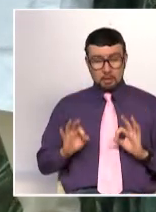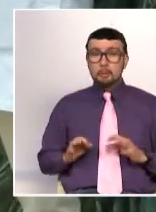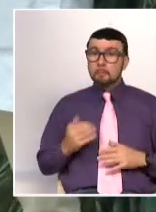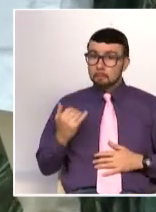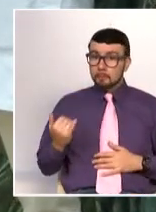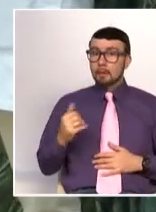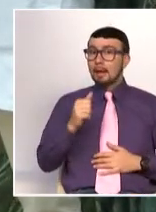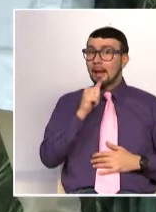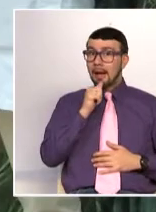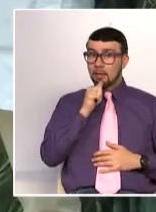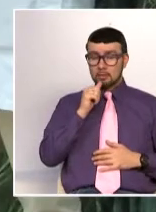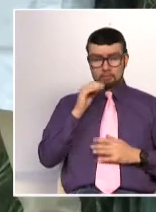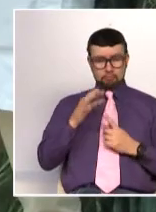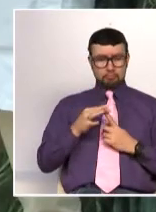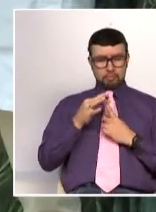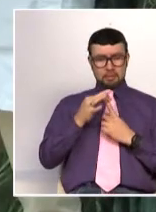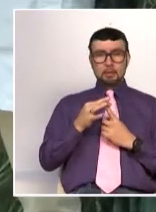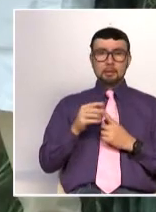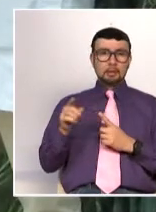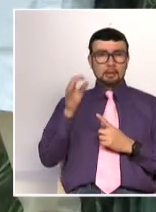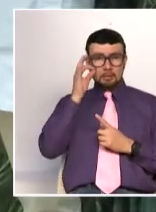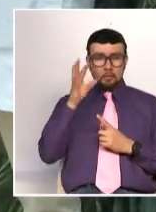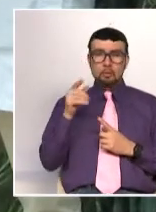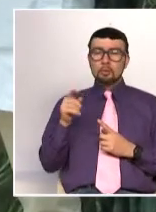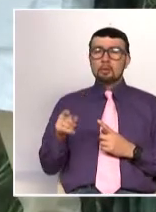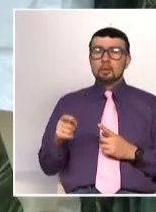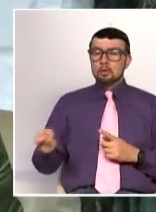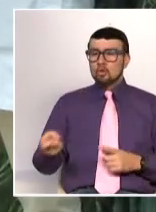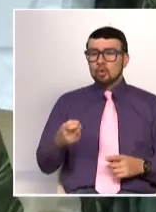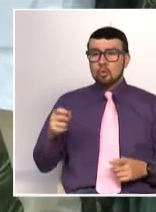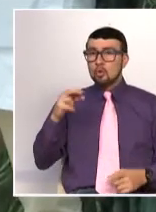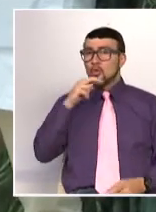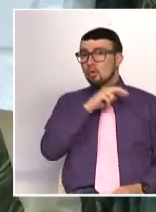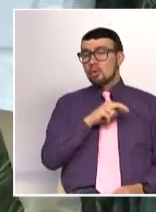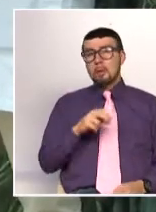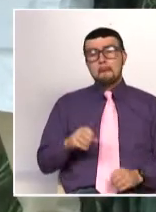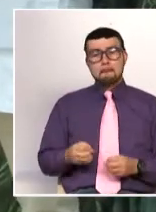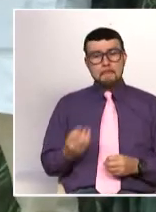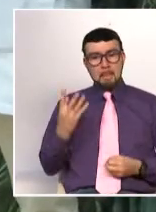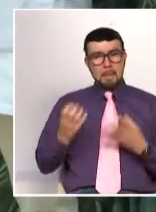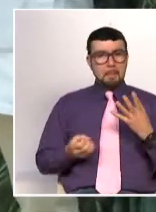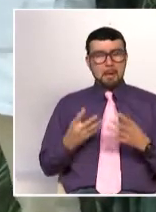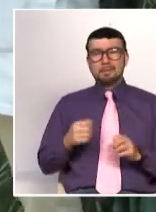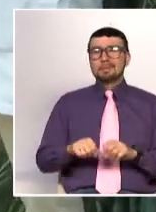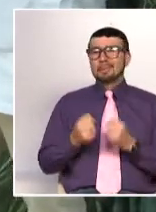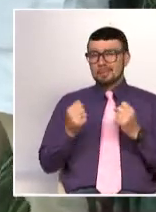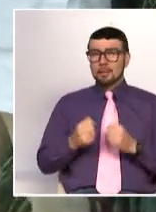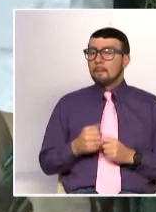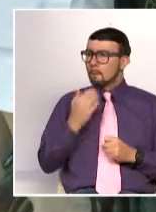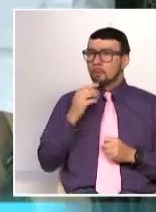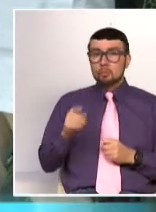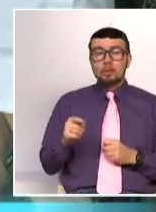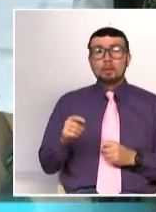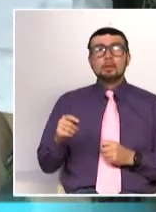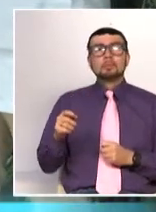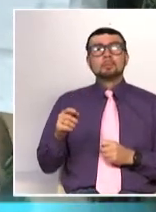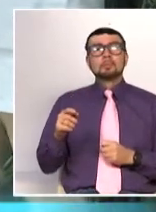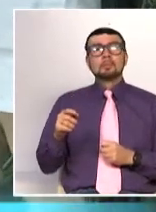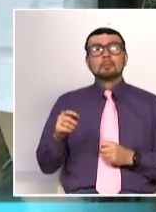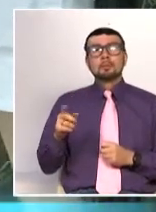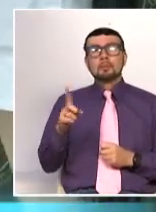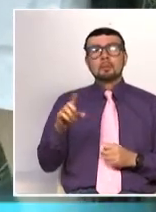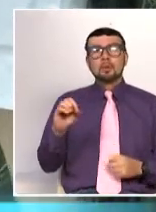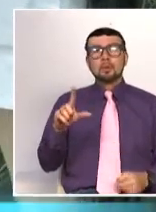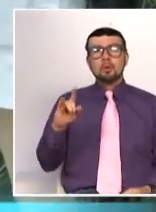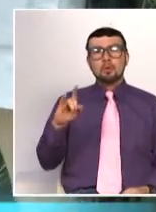hace que se revienten los glóbulos rojos por ejemplo y es agua mire usted cuando usted tienen solución salina punto 9% es un